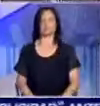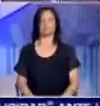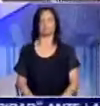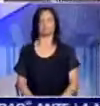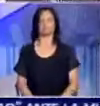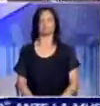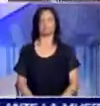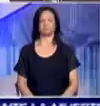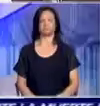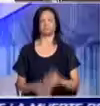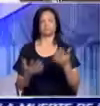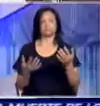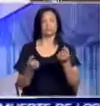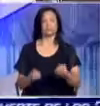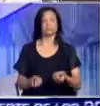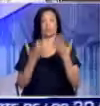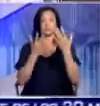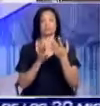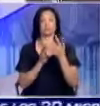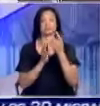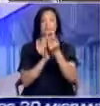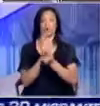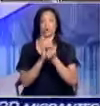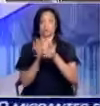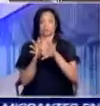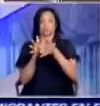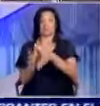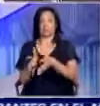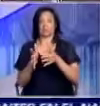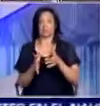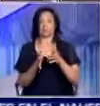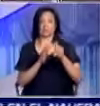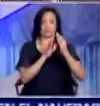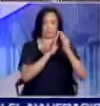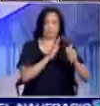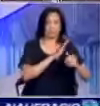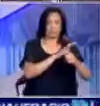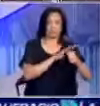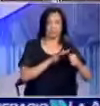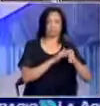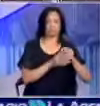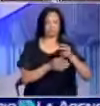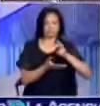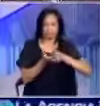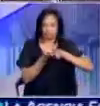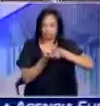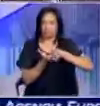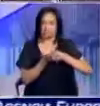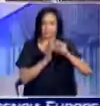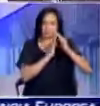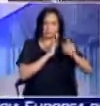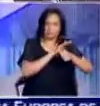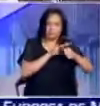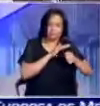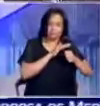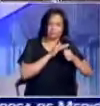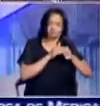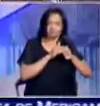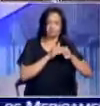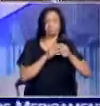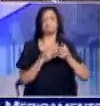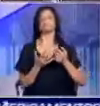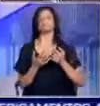necesita Cuántas horas quedan de confinamiento de verdad Donde usted está en su casa